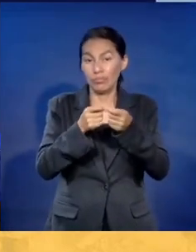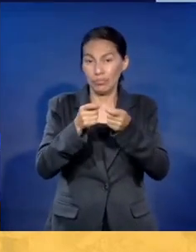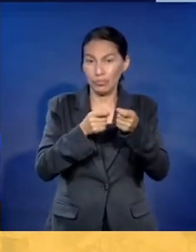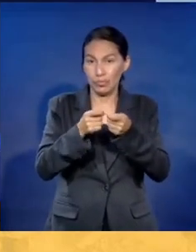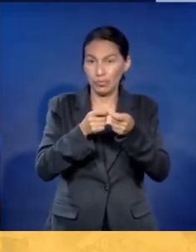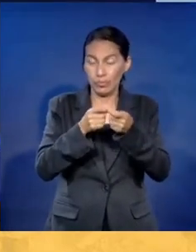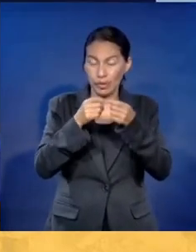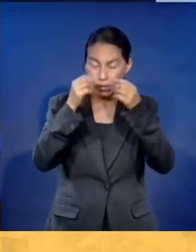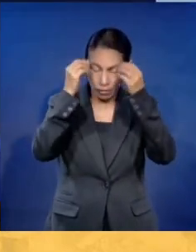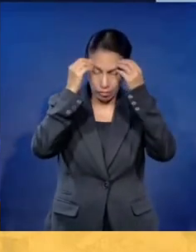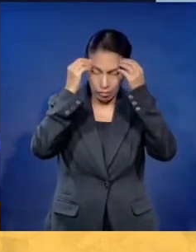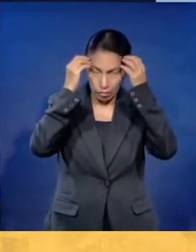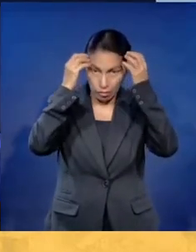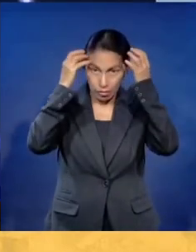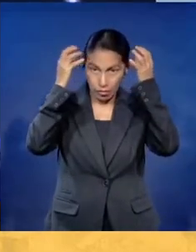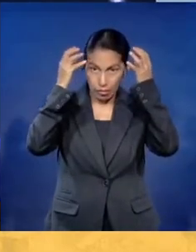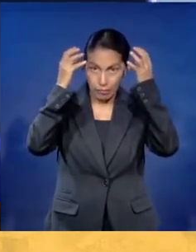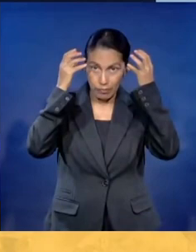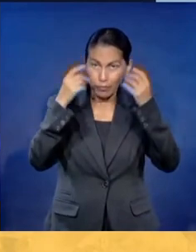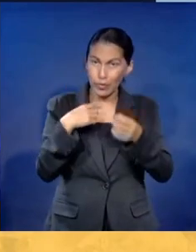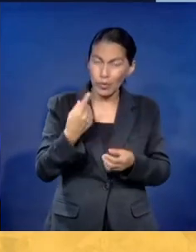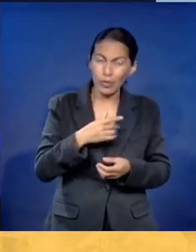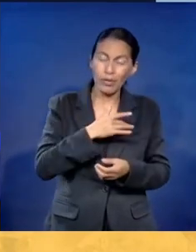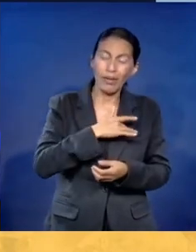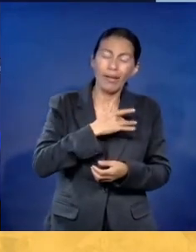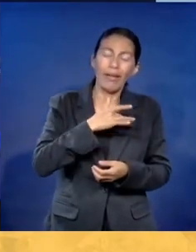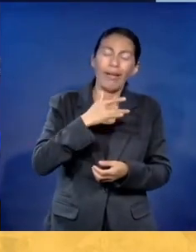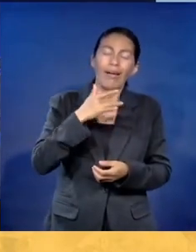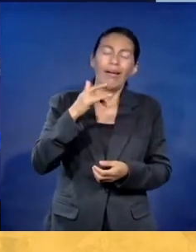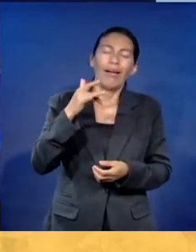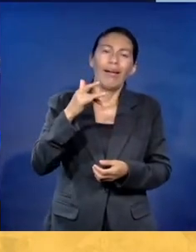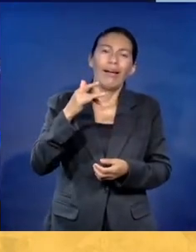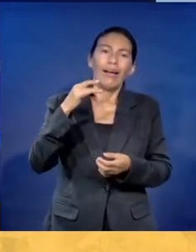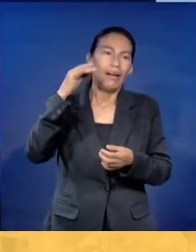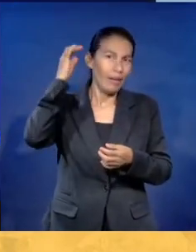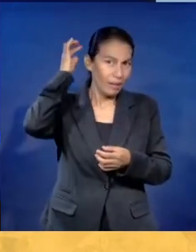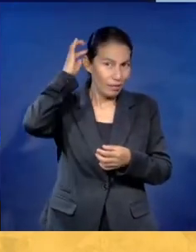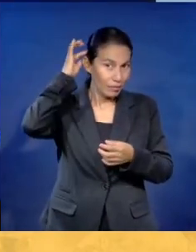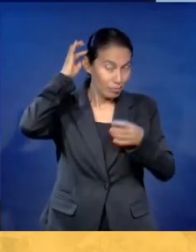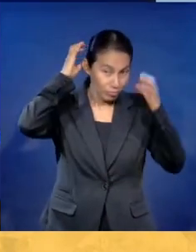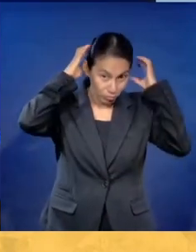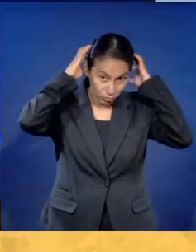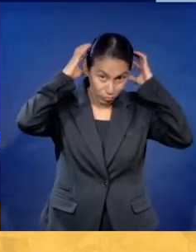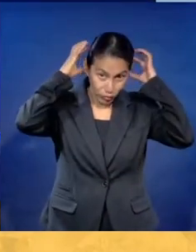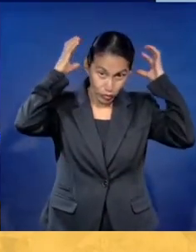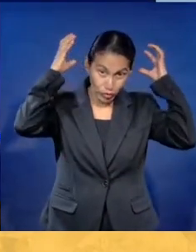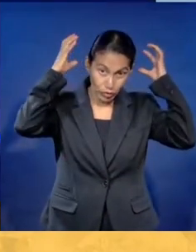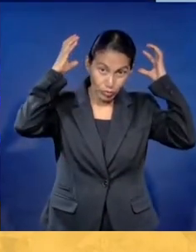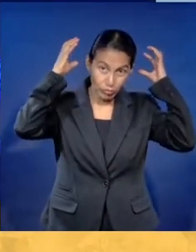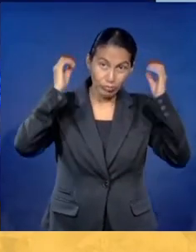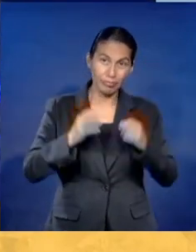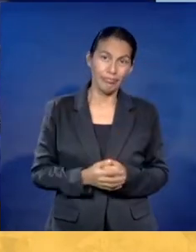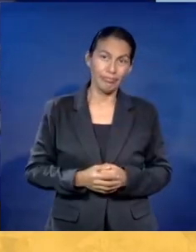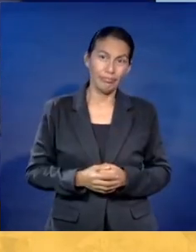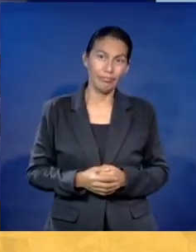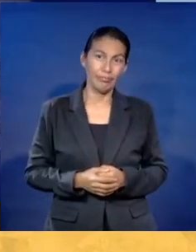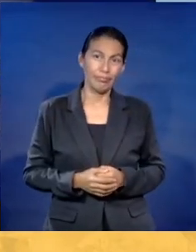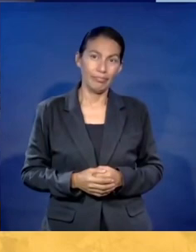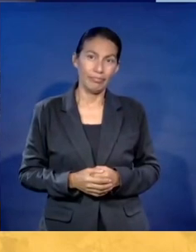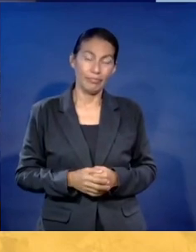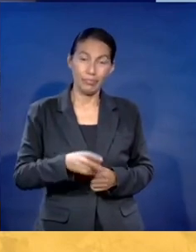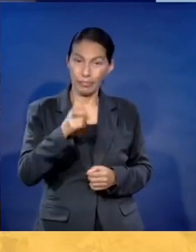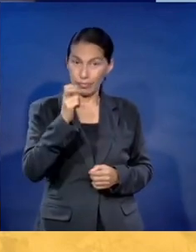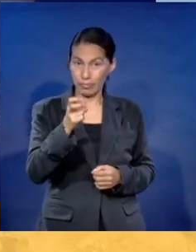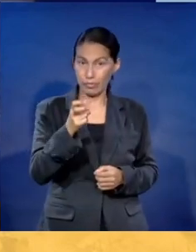O sea que cuando en realidad estamos enamorados estamos inflamados del cerebro mire Qué interesante eso es lo que hace